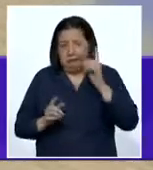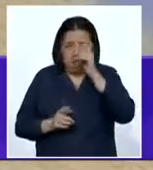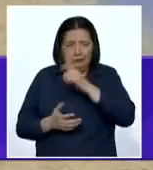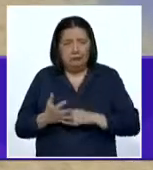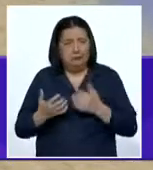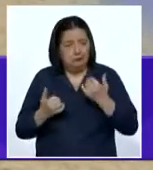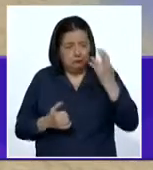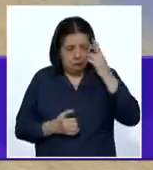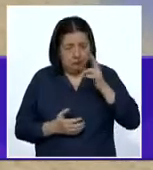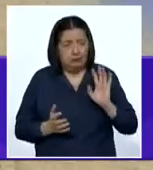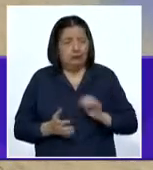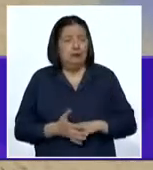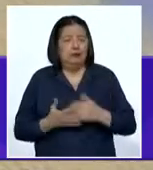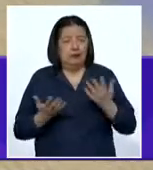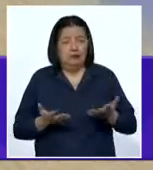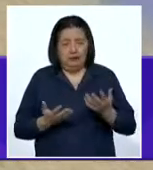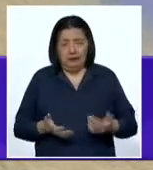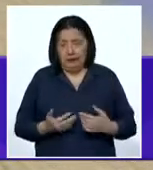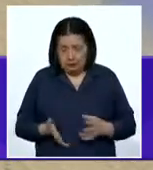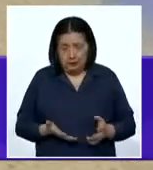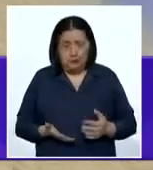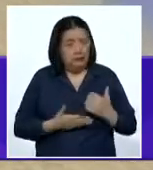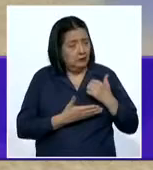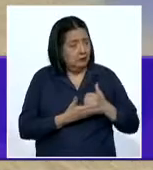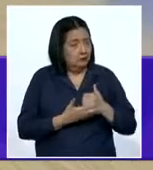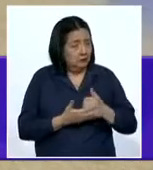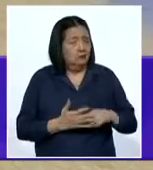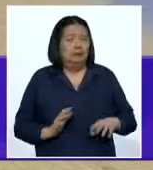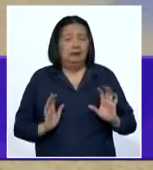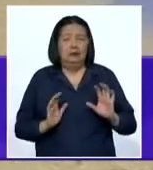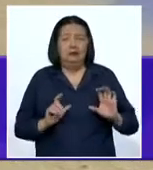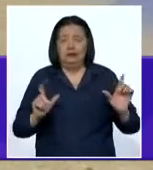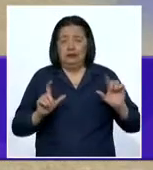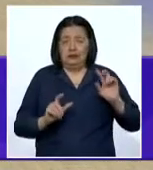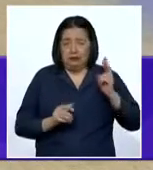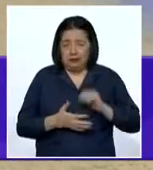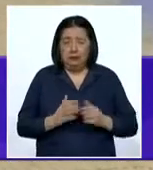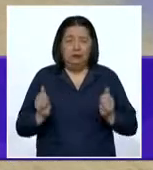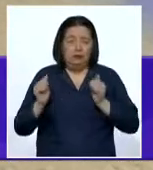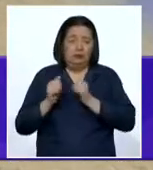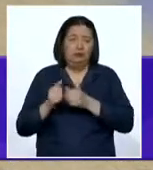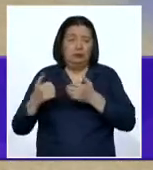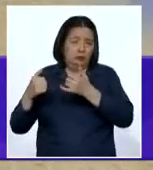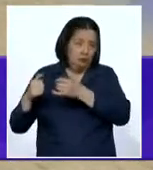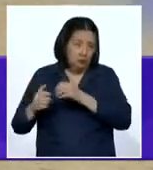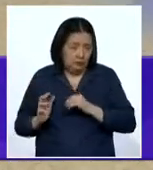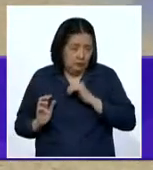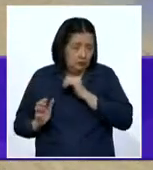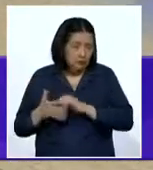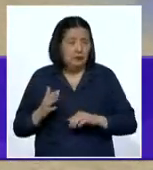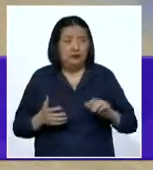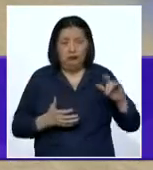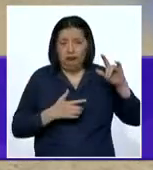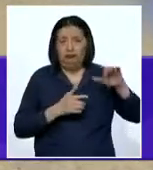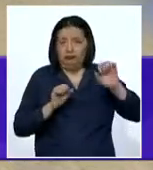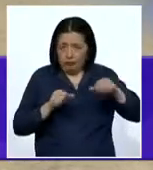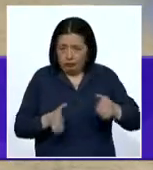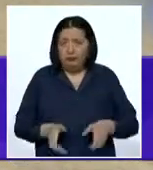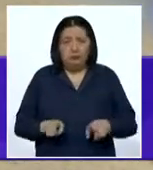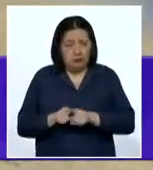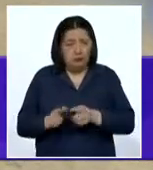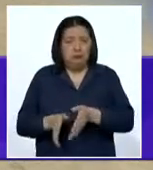Por eso, por ejemplo, aquí en la campaña de solidaridad de Latina, junto a Juguete Pendiente y Latam, estamos también